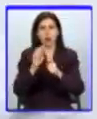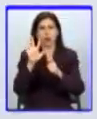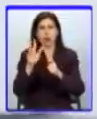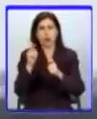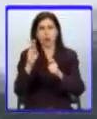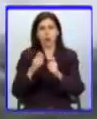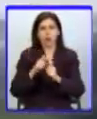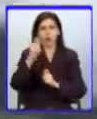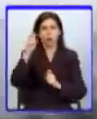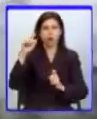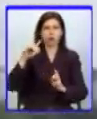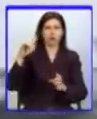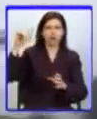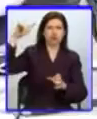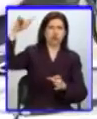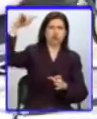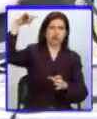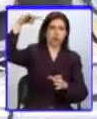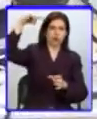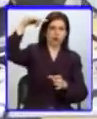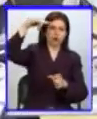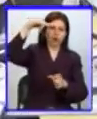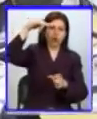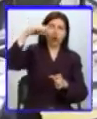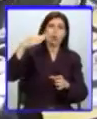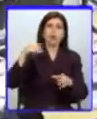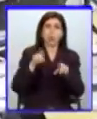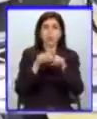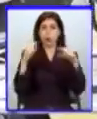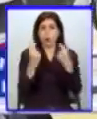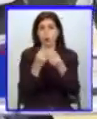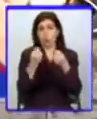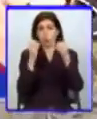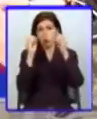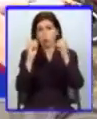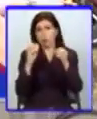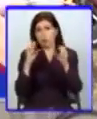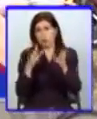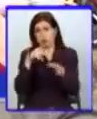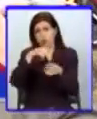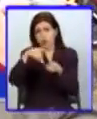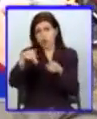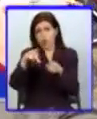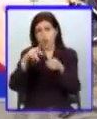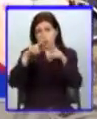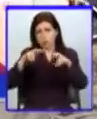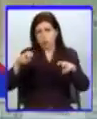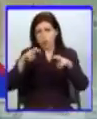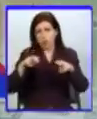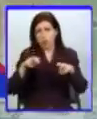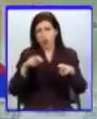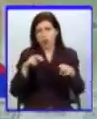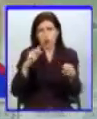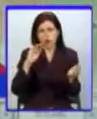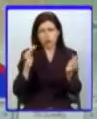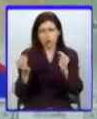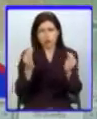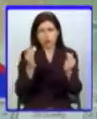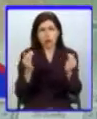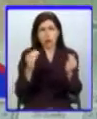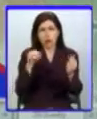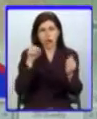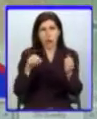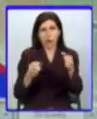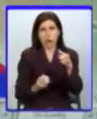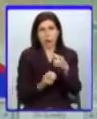mientras está en el aire un grupo de profesionales analizan los datos y las imágenes y las faldas del